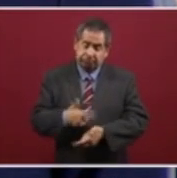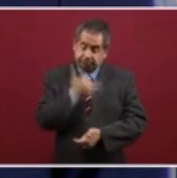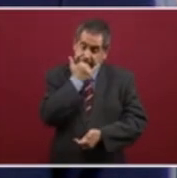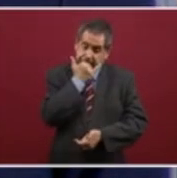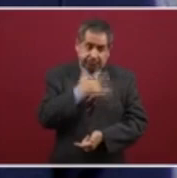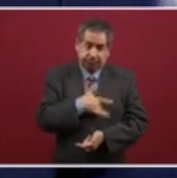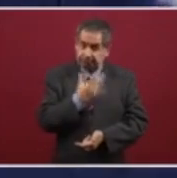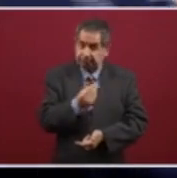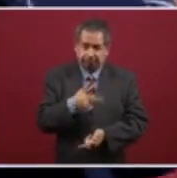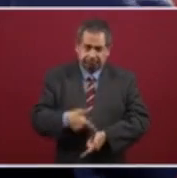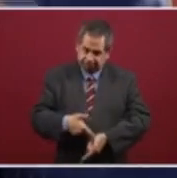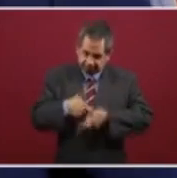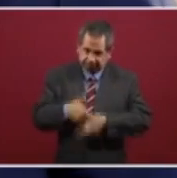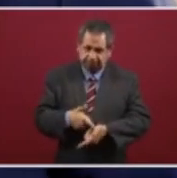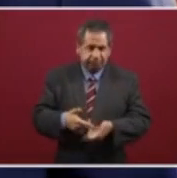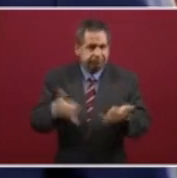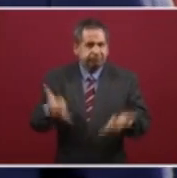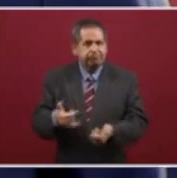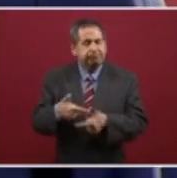por